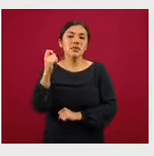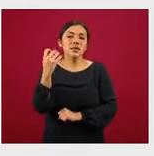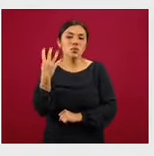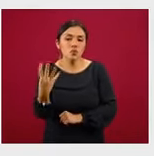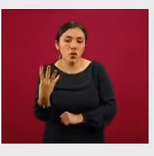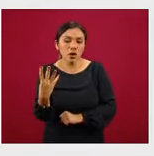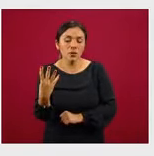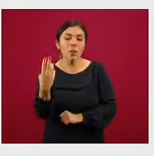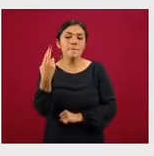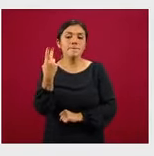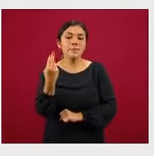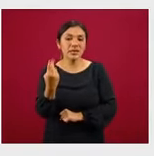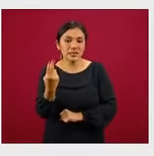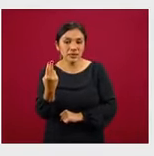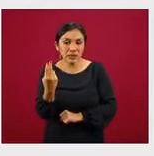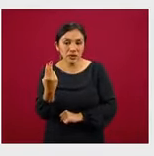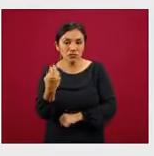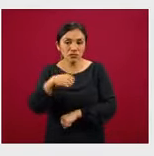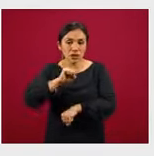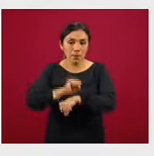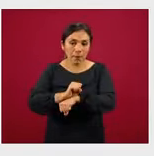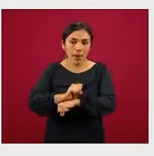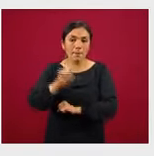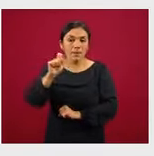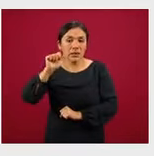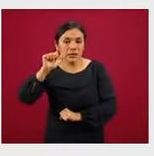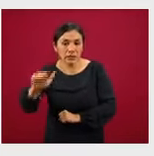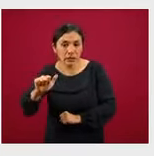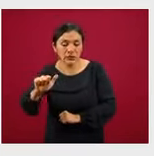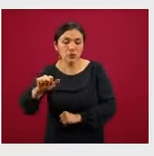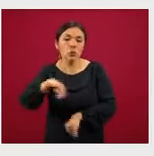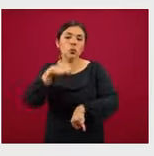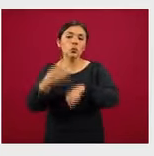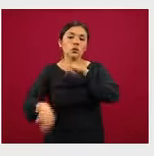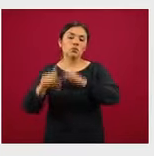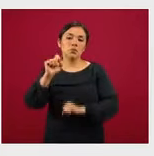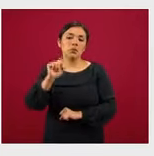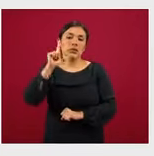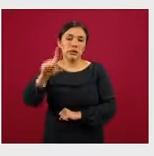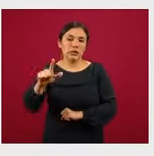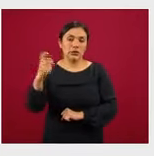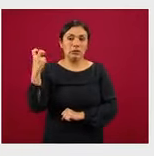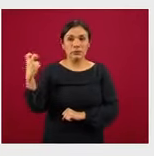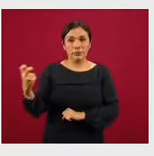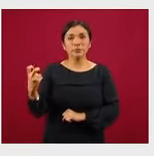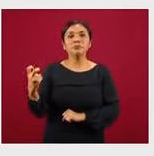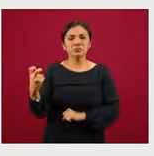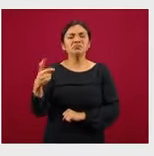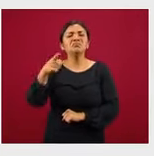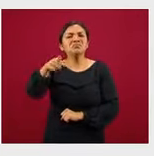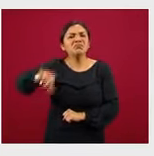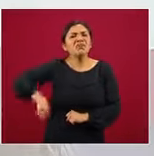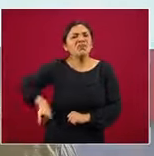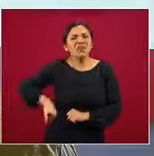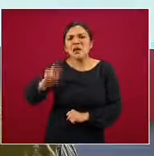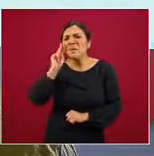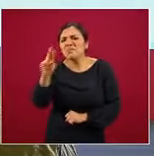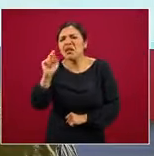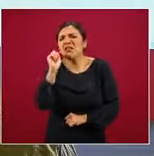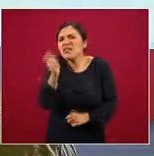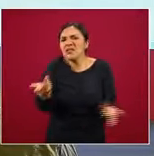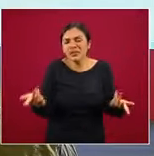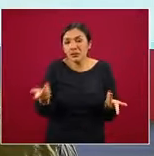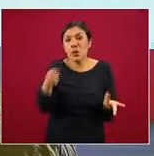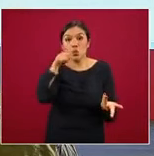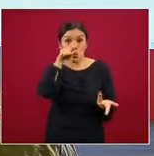24, 25, 26 y finalmente 27. ¿Qué nos interesa de ver esta animación?